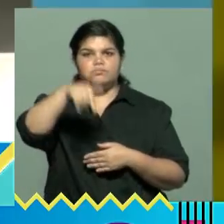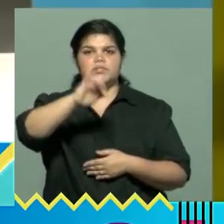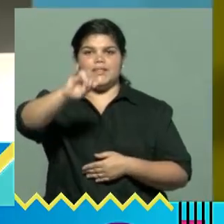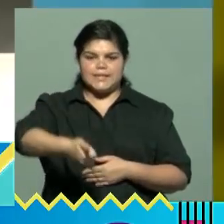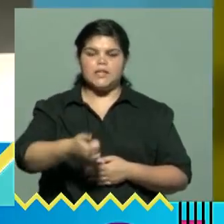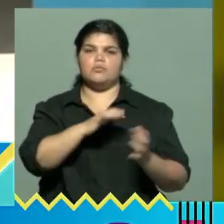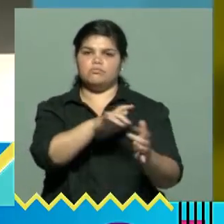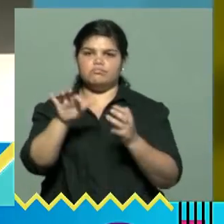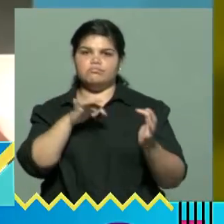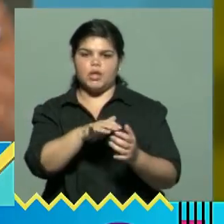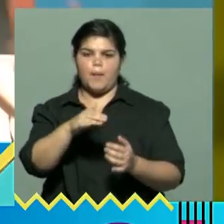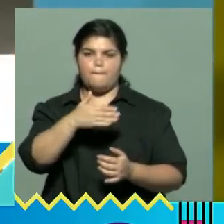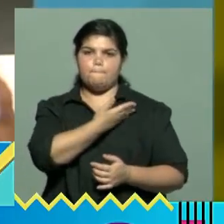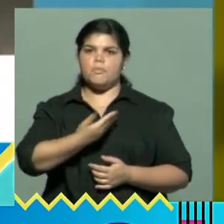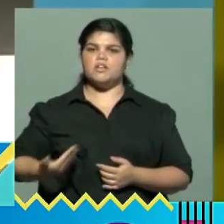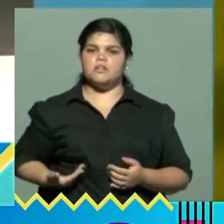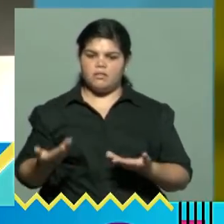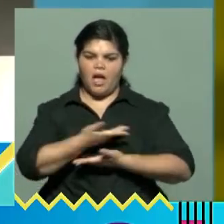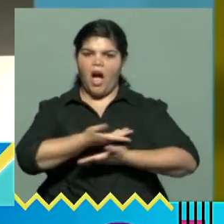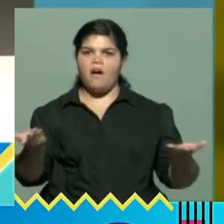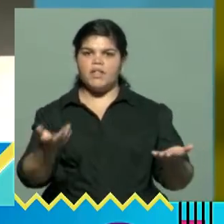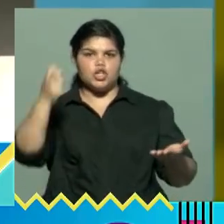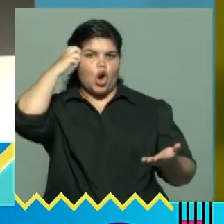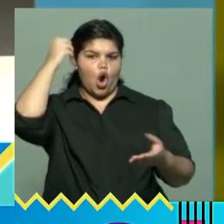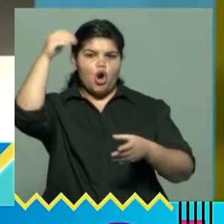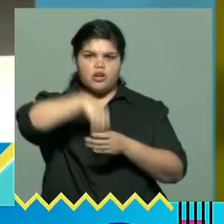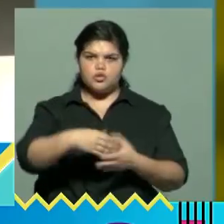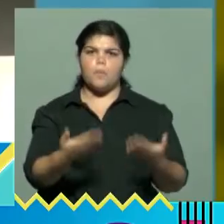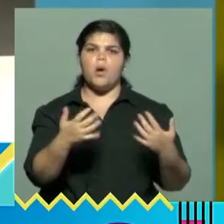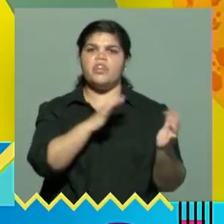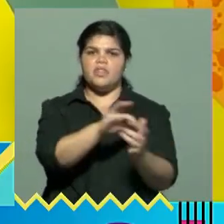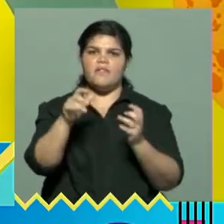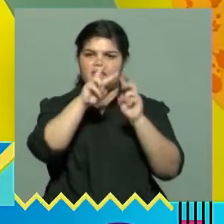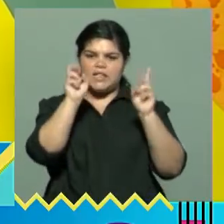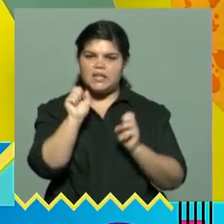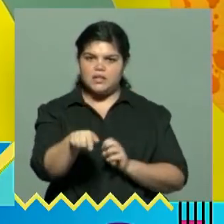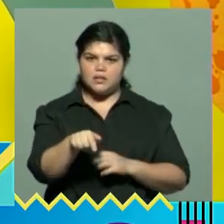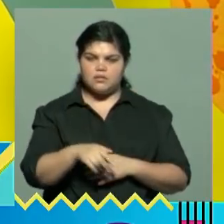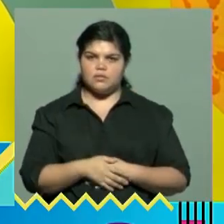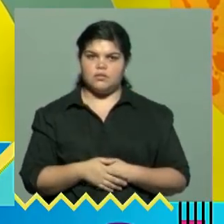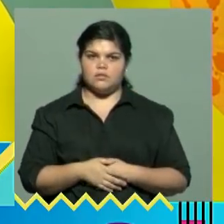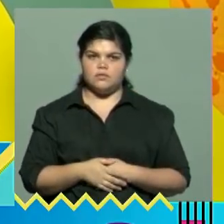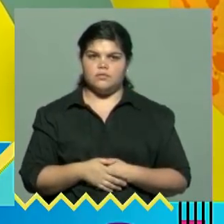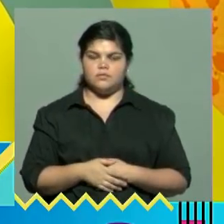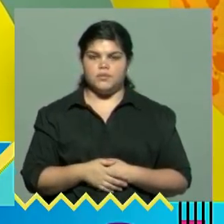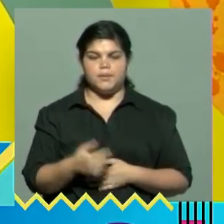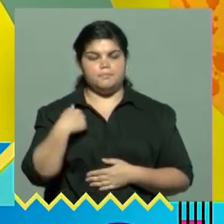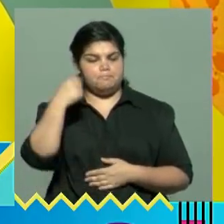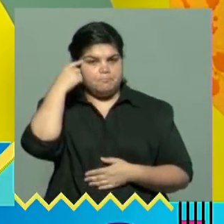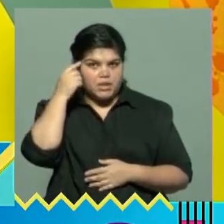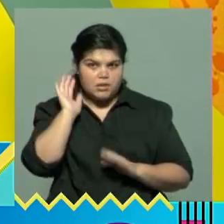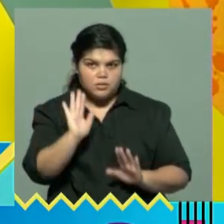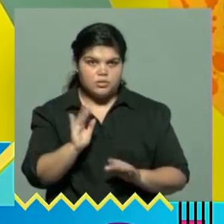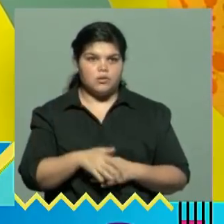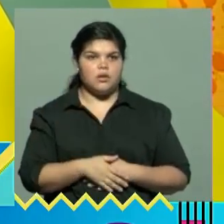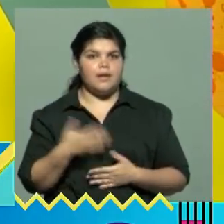puede decir que se abre el debate hacia dentro de un congreso, por ejemplo? ¿Qué factores influyen? Que veo